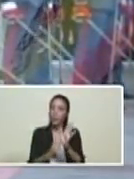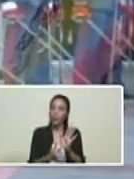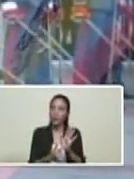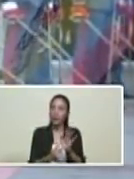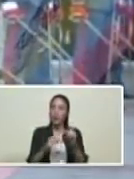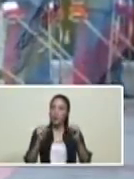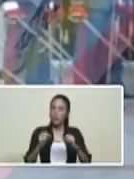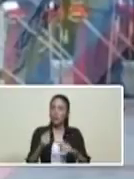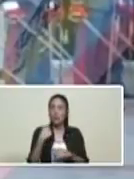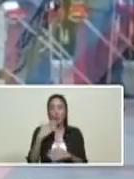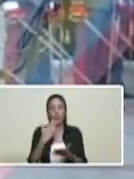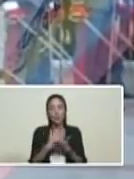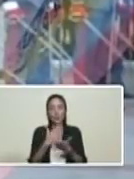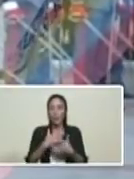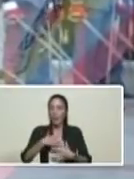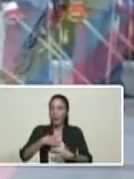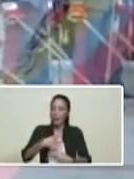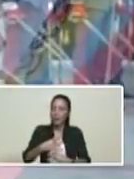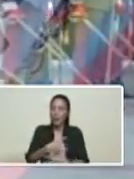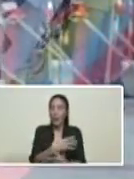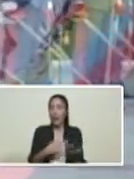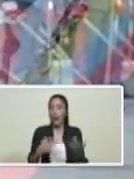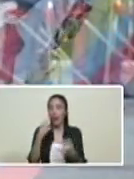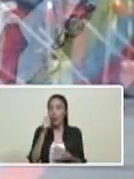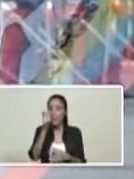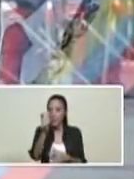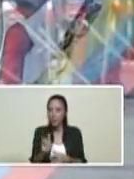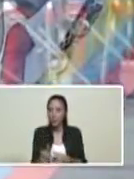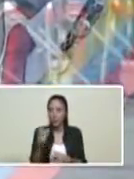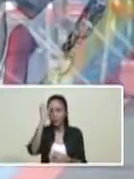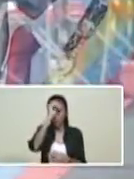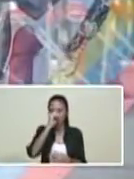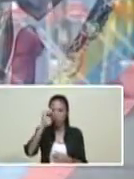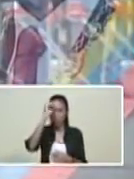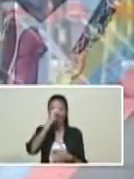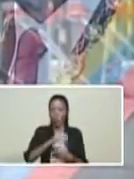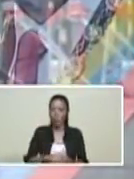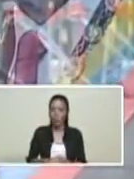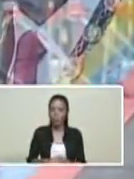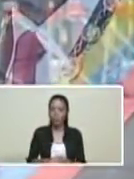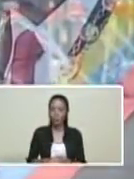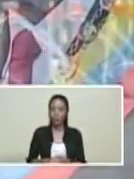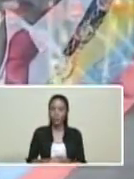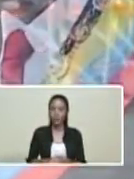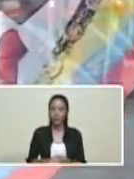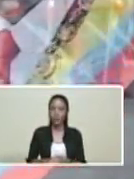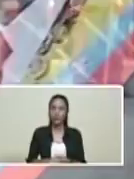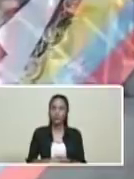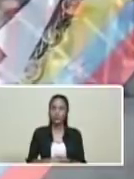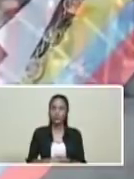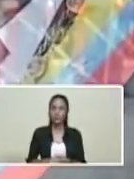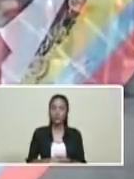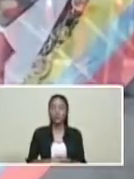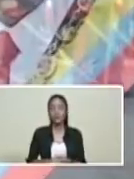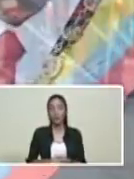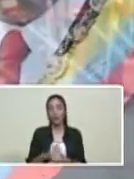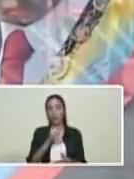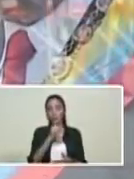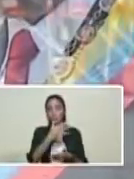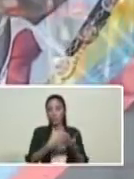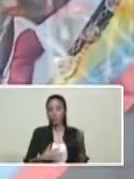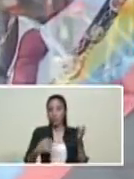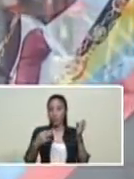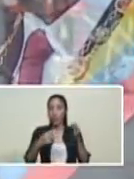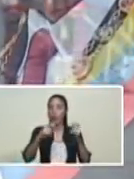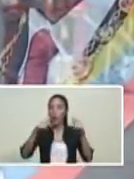siempre preferidos sus opiniones a la de los sabios fin de la cita en tal sentido hoy